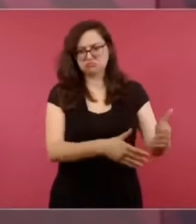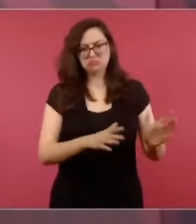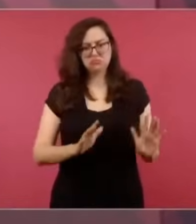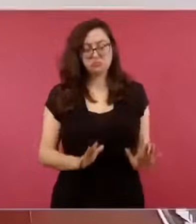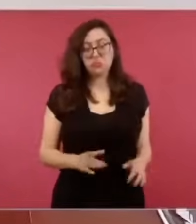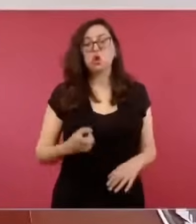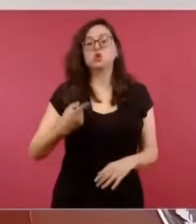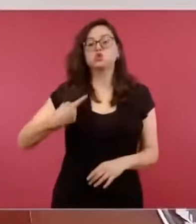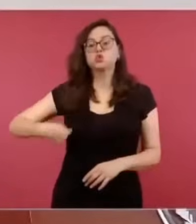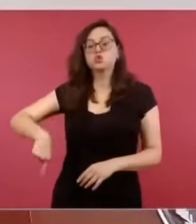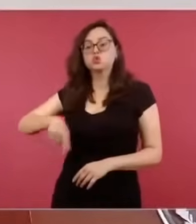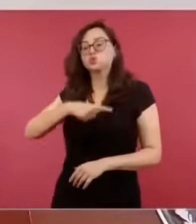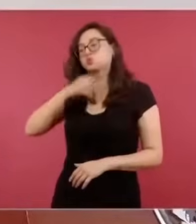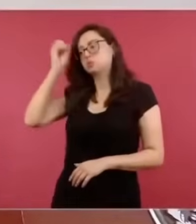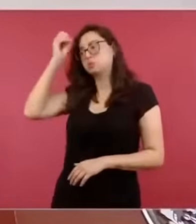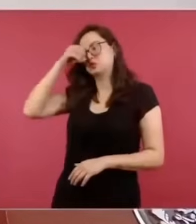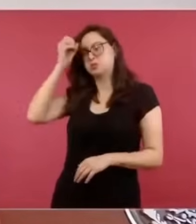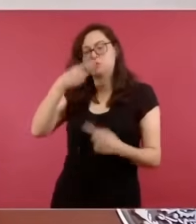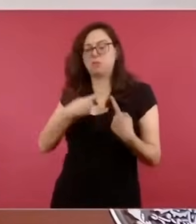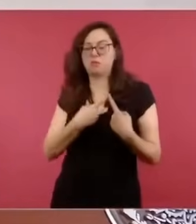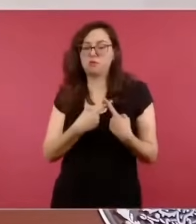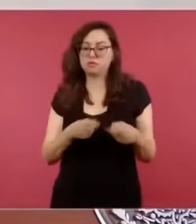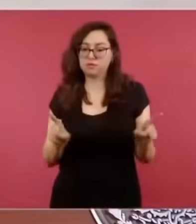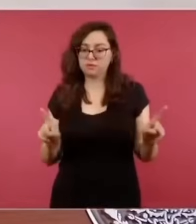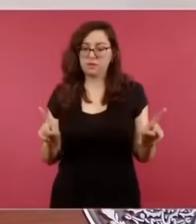Nosotros tenemos un pensamiento distinto,